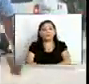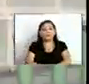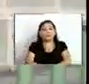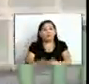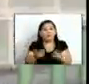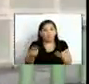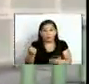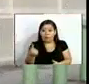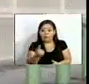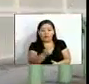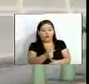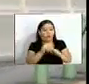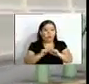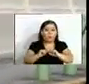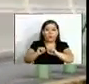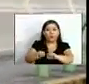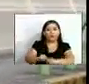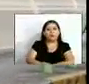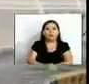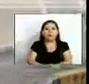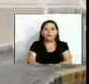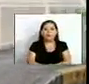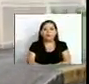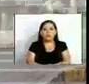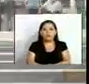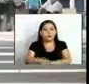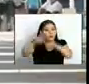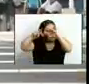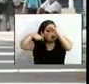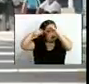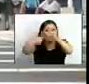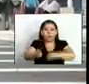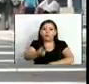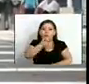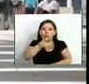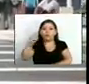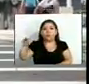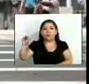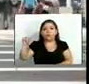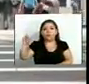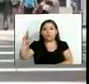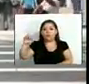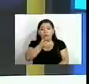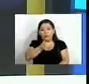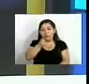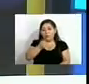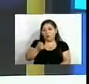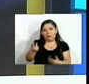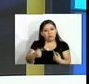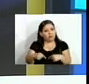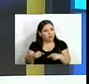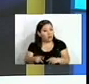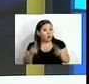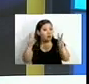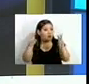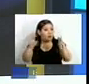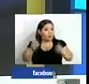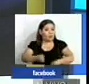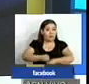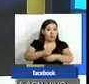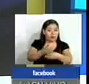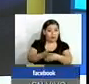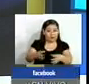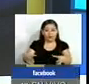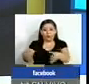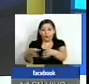y fallecidos por este virus. Con imágenes e informe de Marcela Rivera. Y también comentarles que